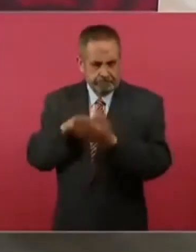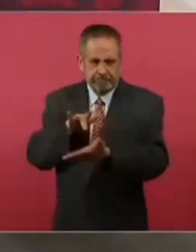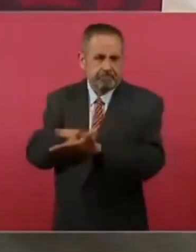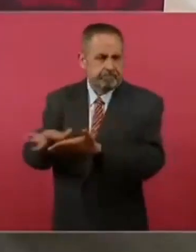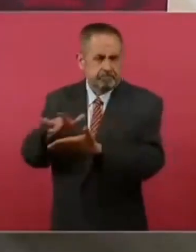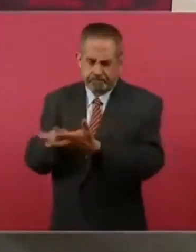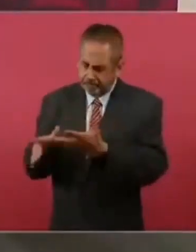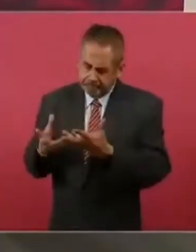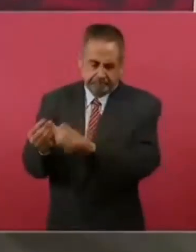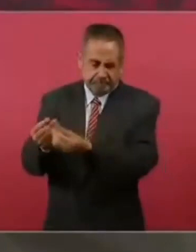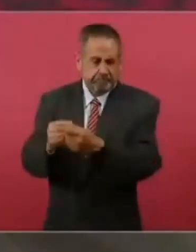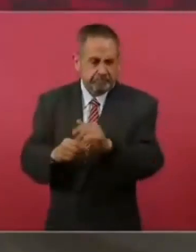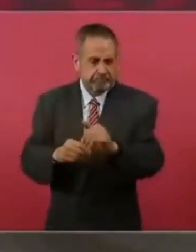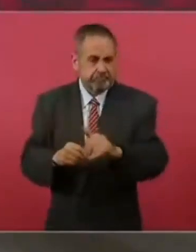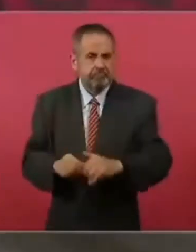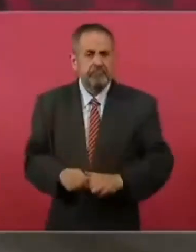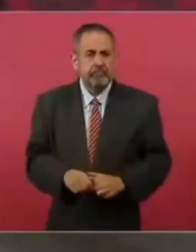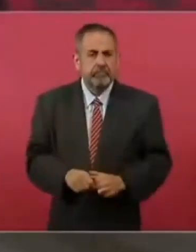y